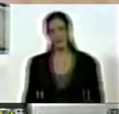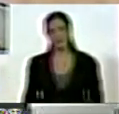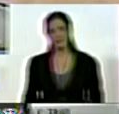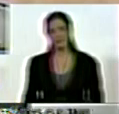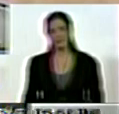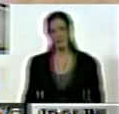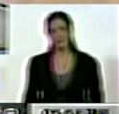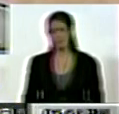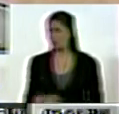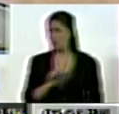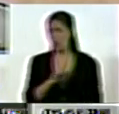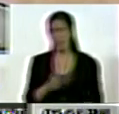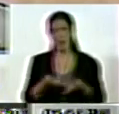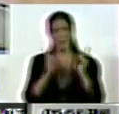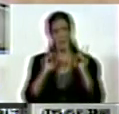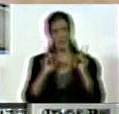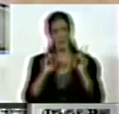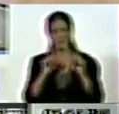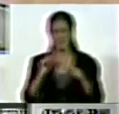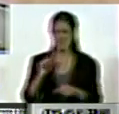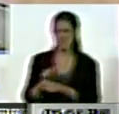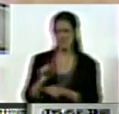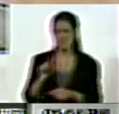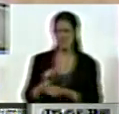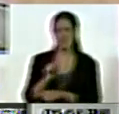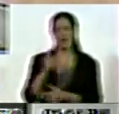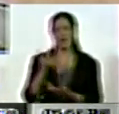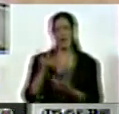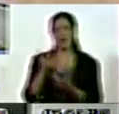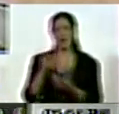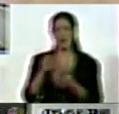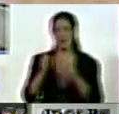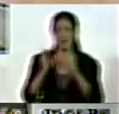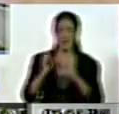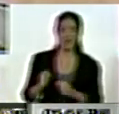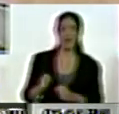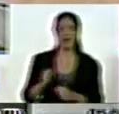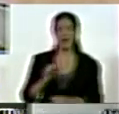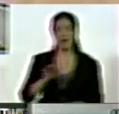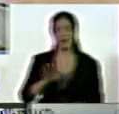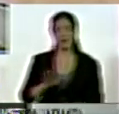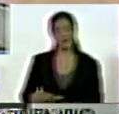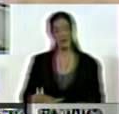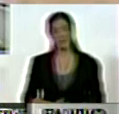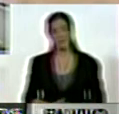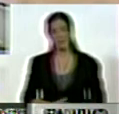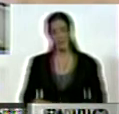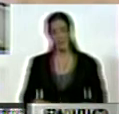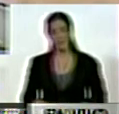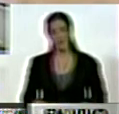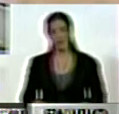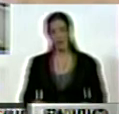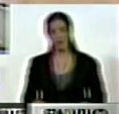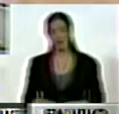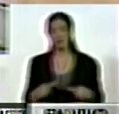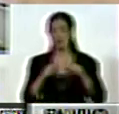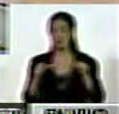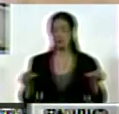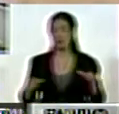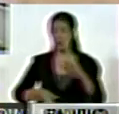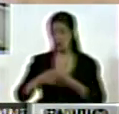No vamos a permitir que agresiones de este tenor, de esta naturaleza, permanezcan.